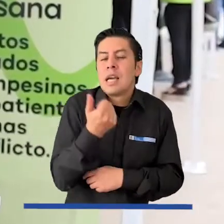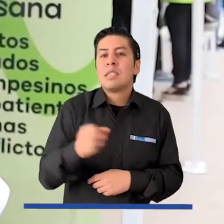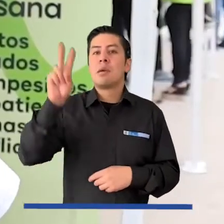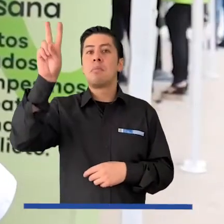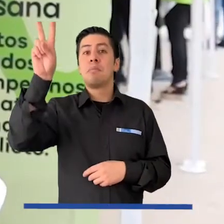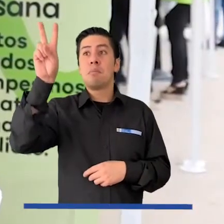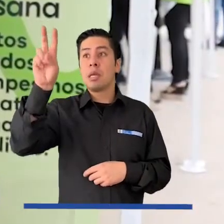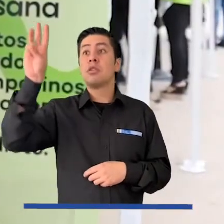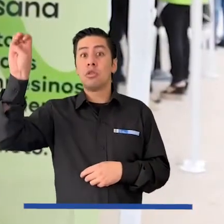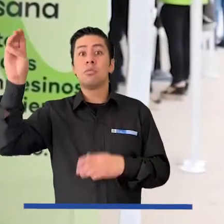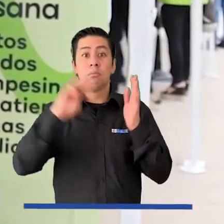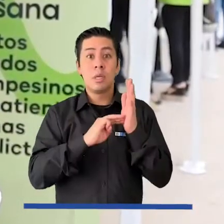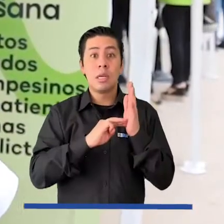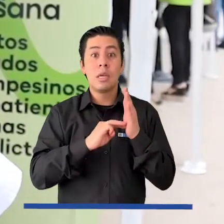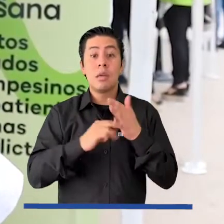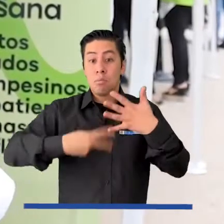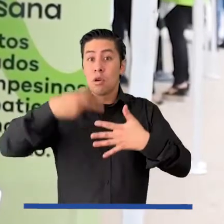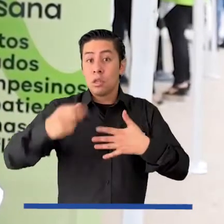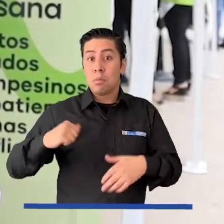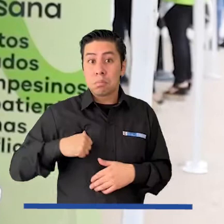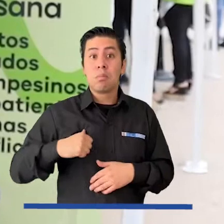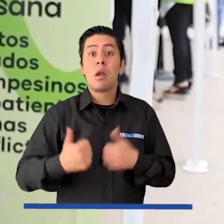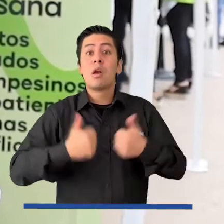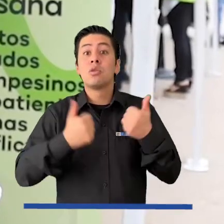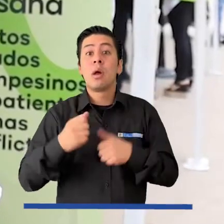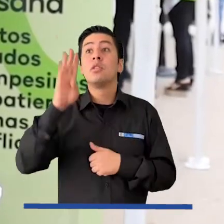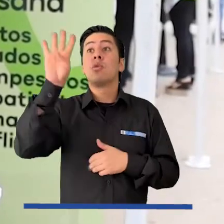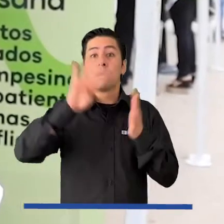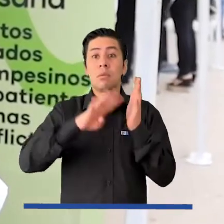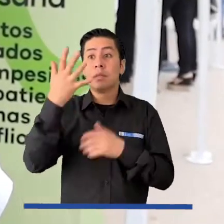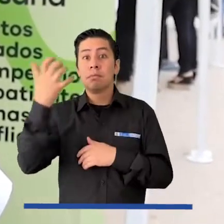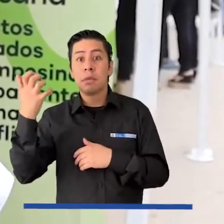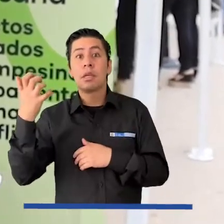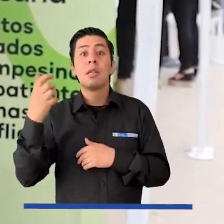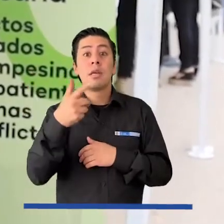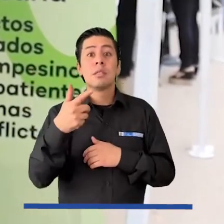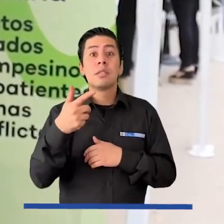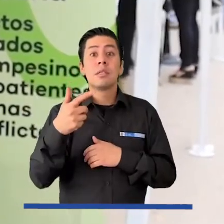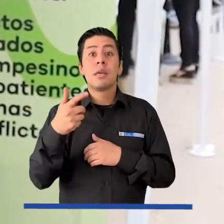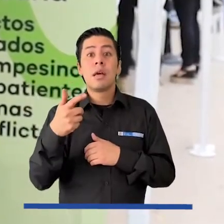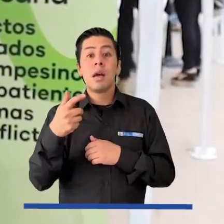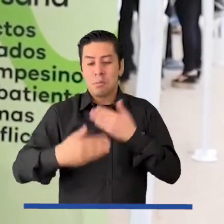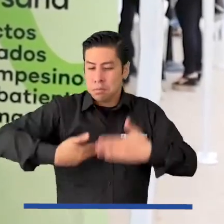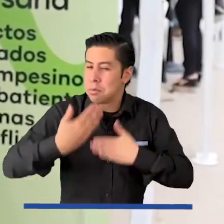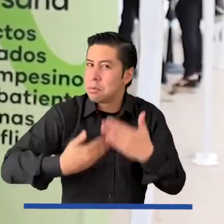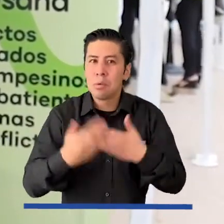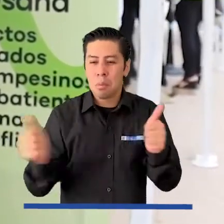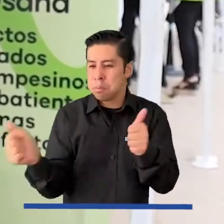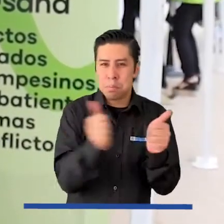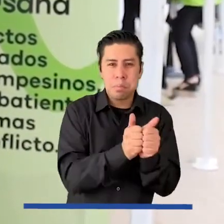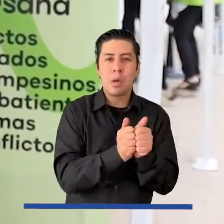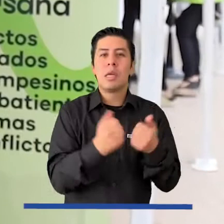la caracterización de esos casi de 28.000 iniciativas productivas que tenemos, de las cuales 4.500 hemos